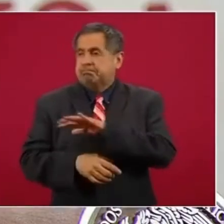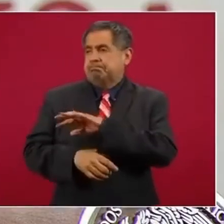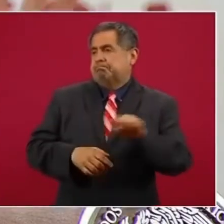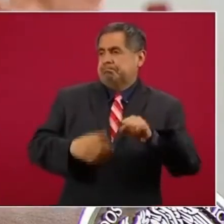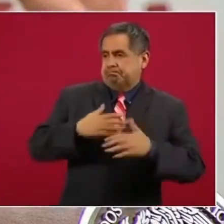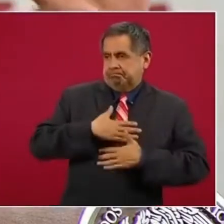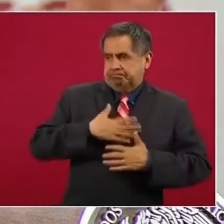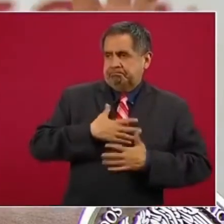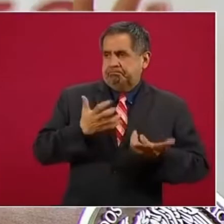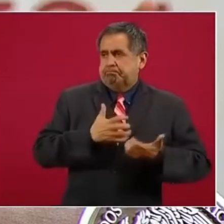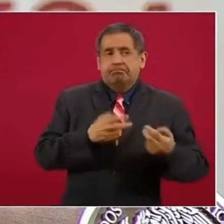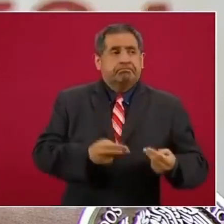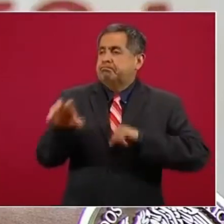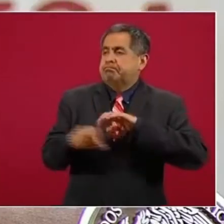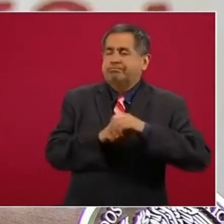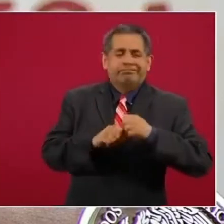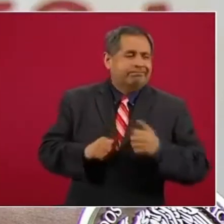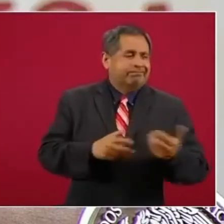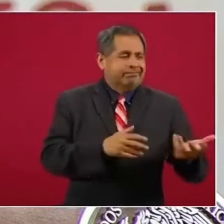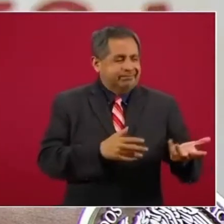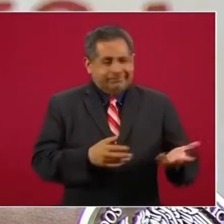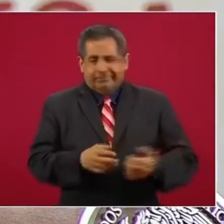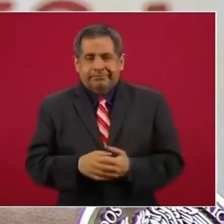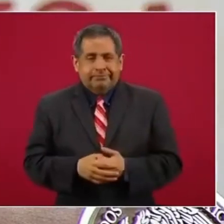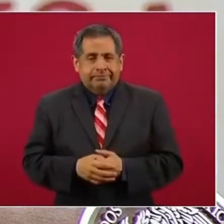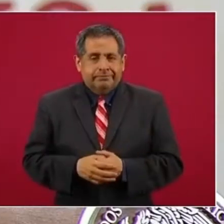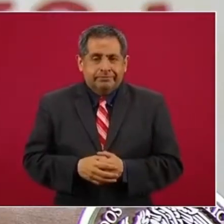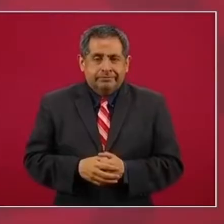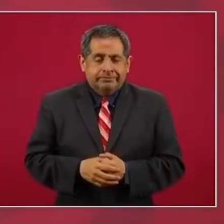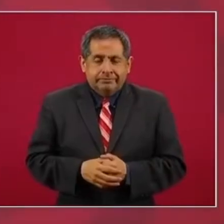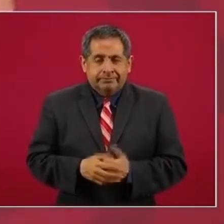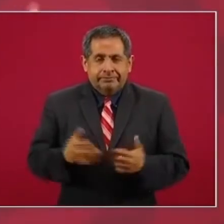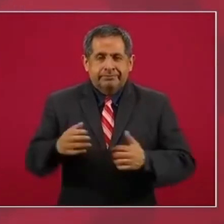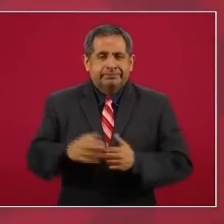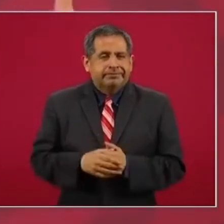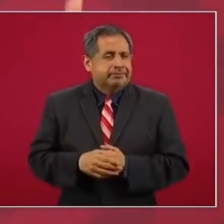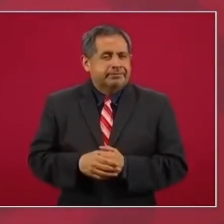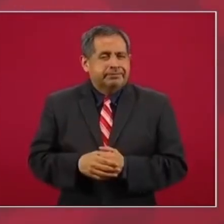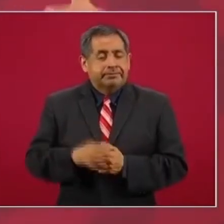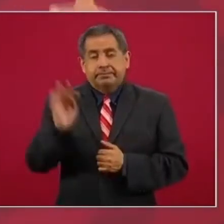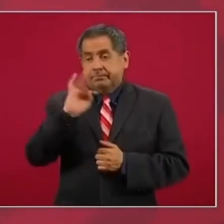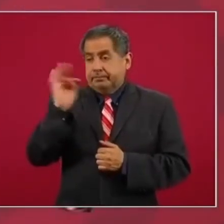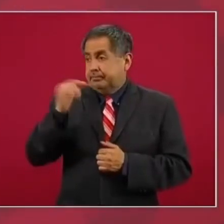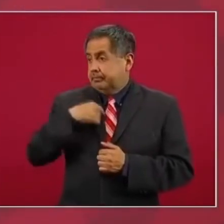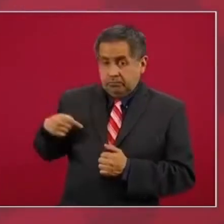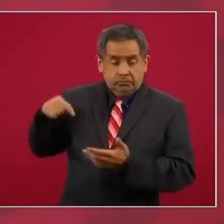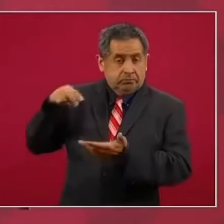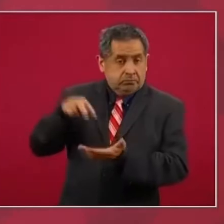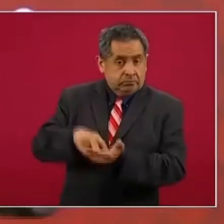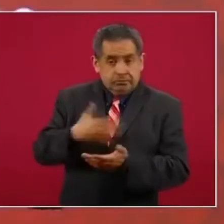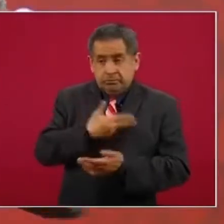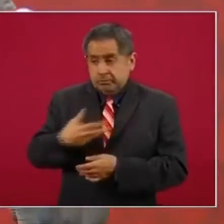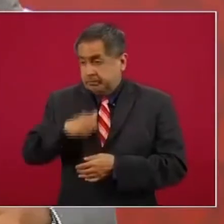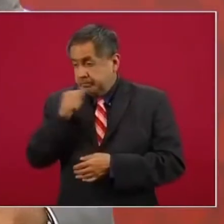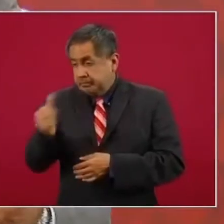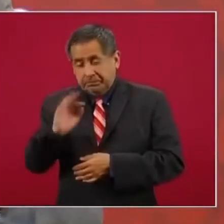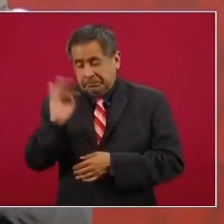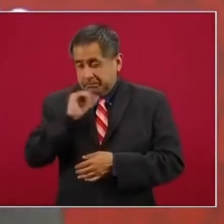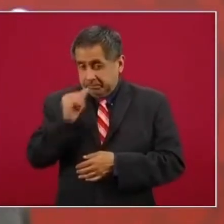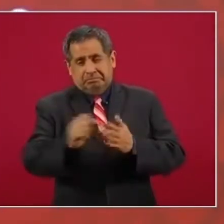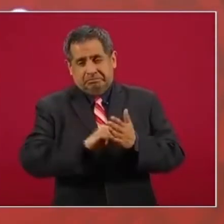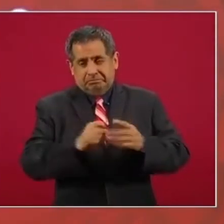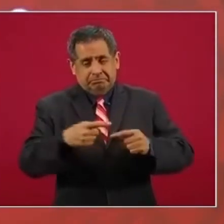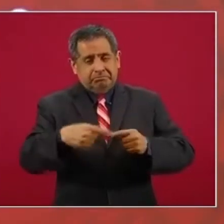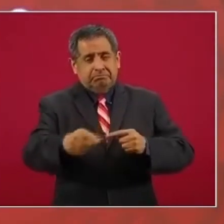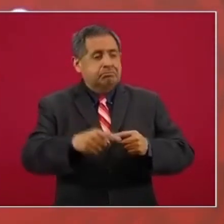ellos se iban apoderando del mercado. Si no hubiésemos llegado nosotros a la presidencia, a finales de ese